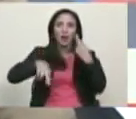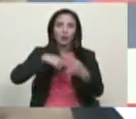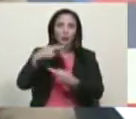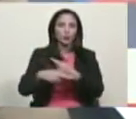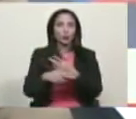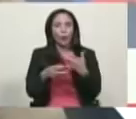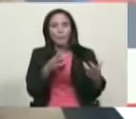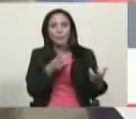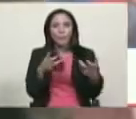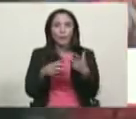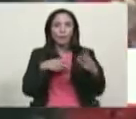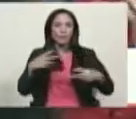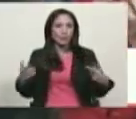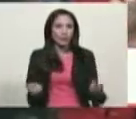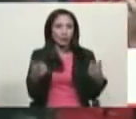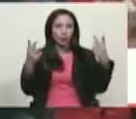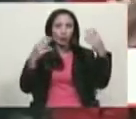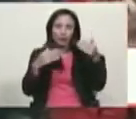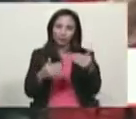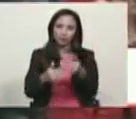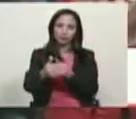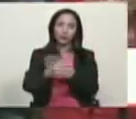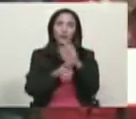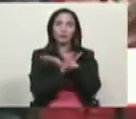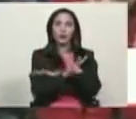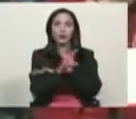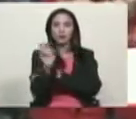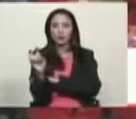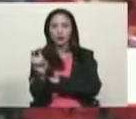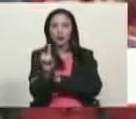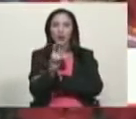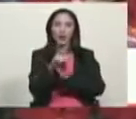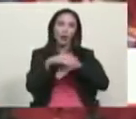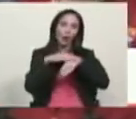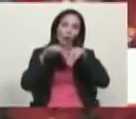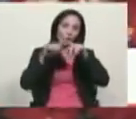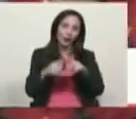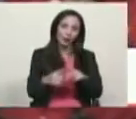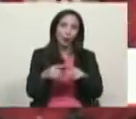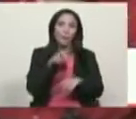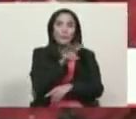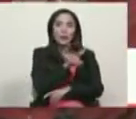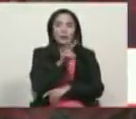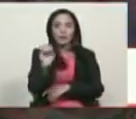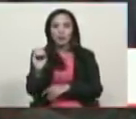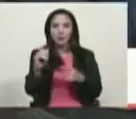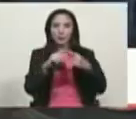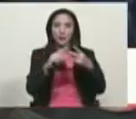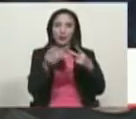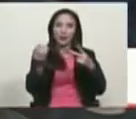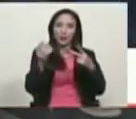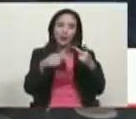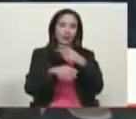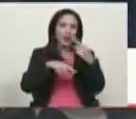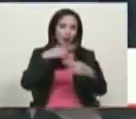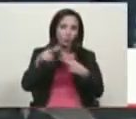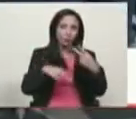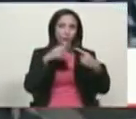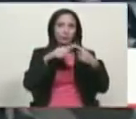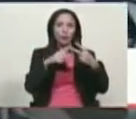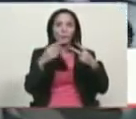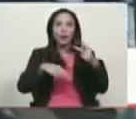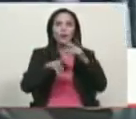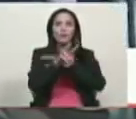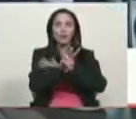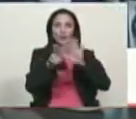victoria permanente también. 27 y 20. Números mágicos. Se los pueden